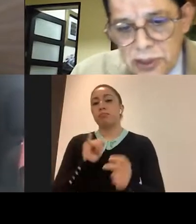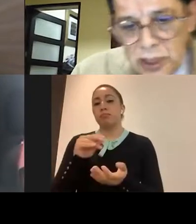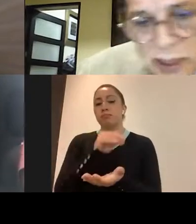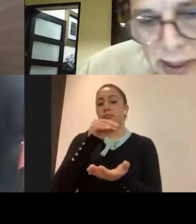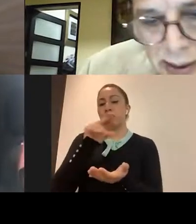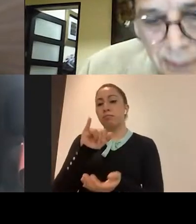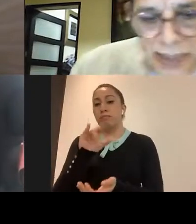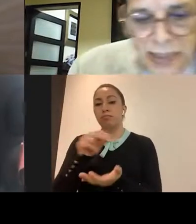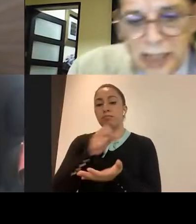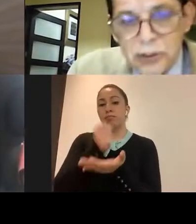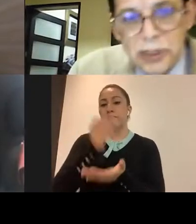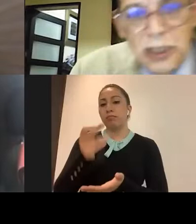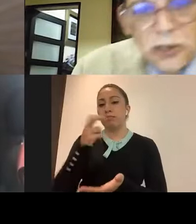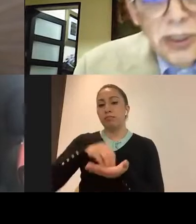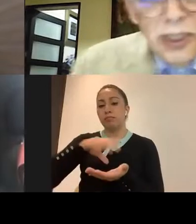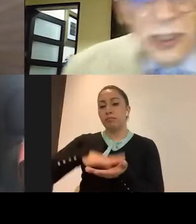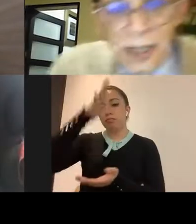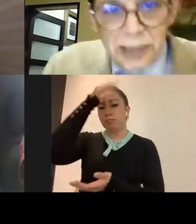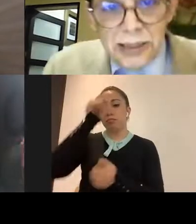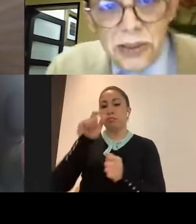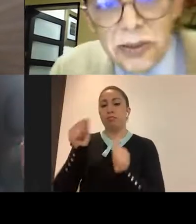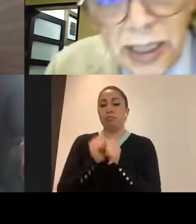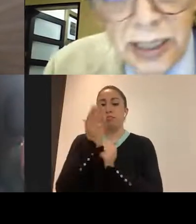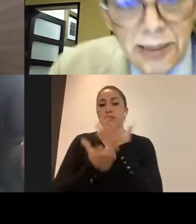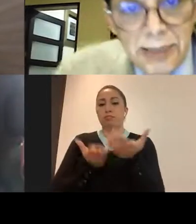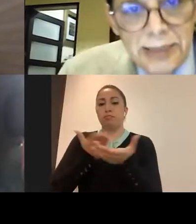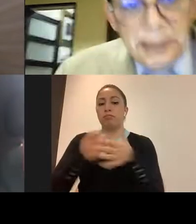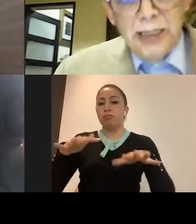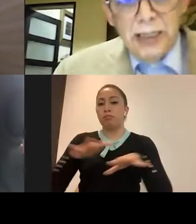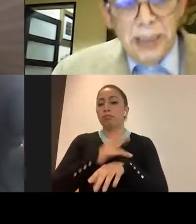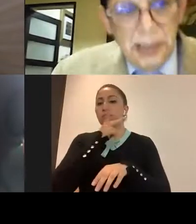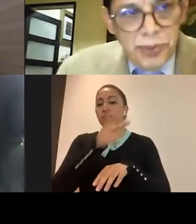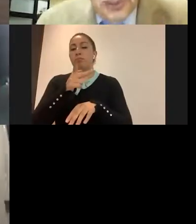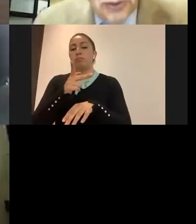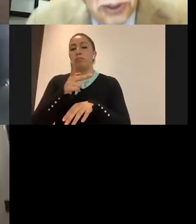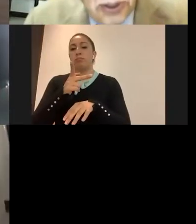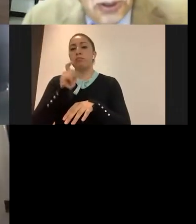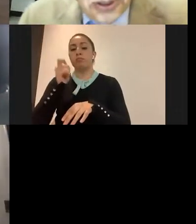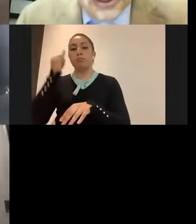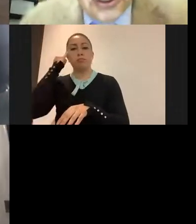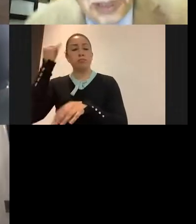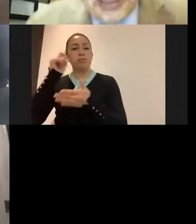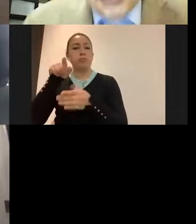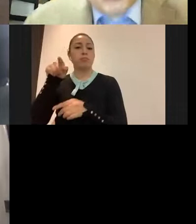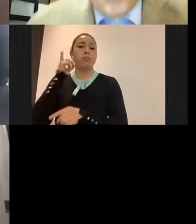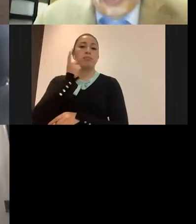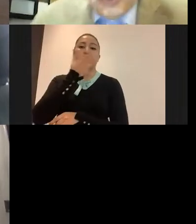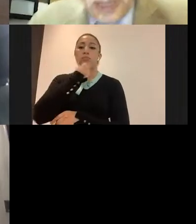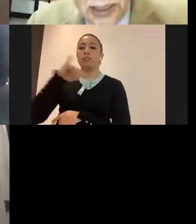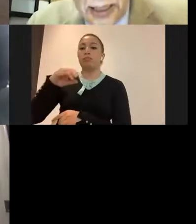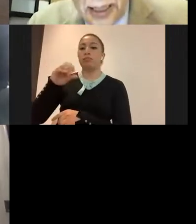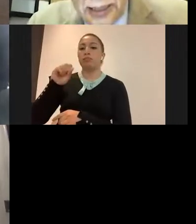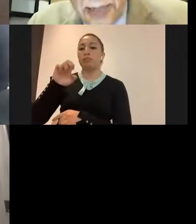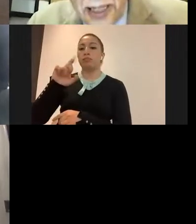términos presentados y con la adición que establece el diputado José Luis Rodríguez respecto